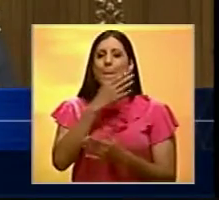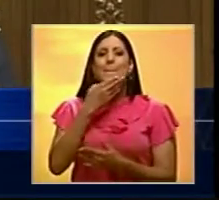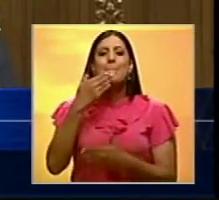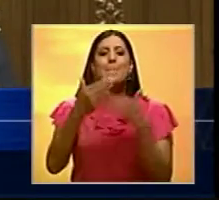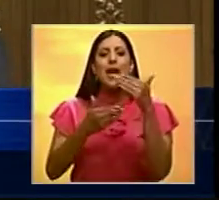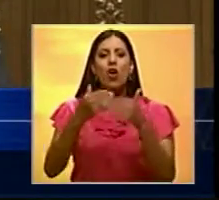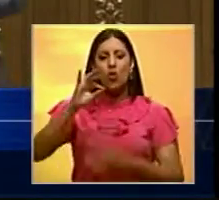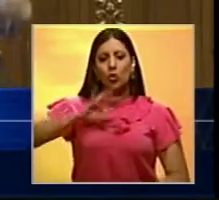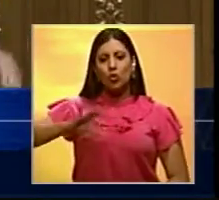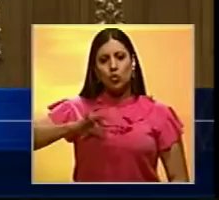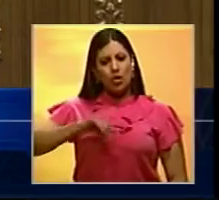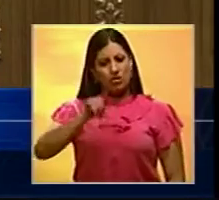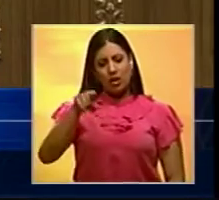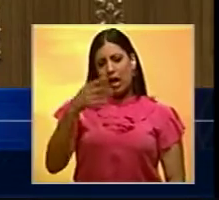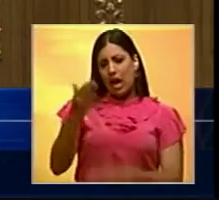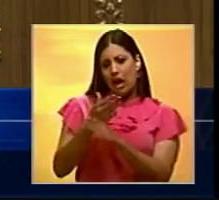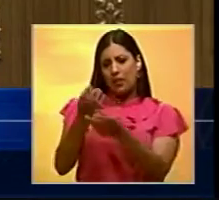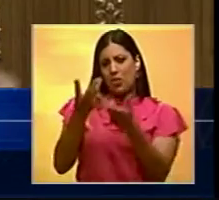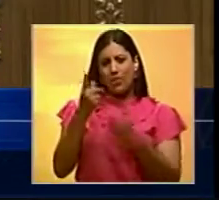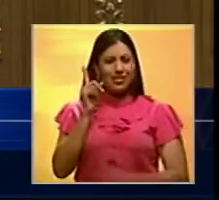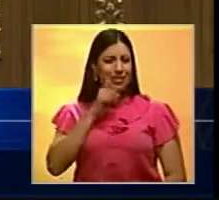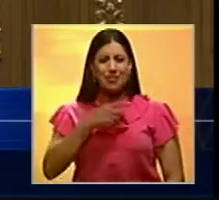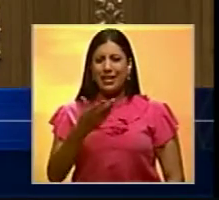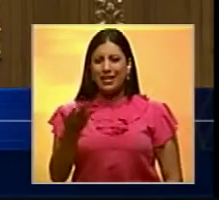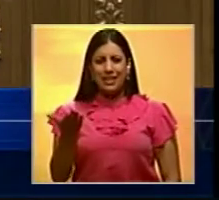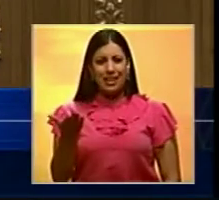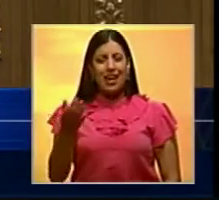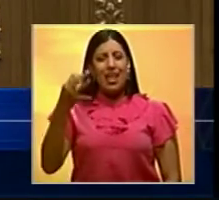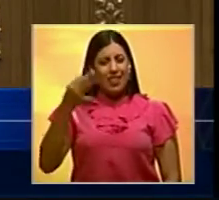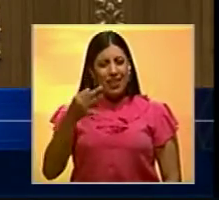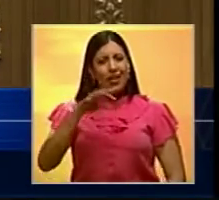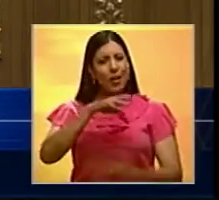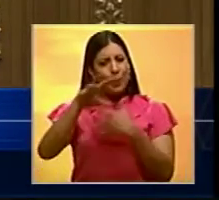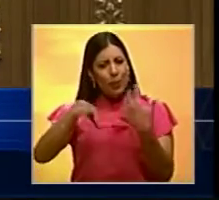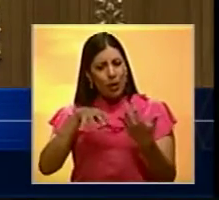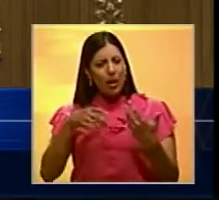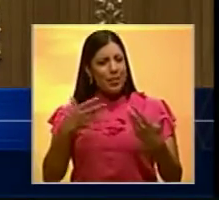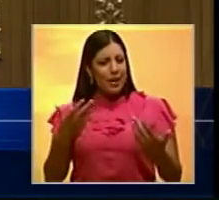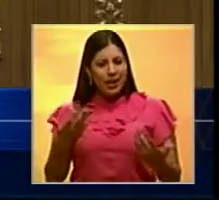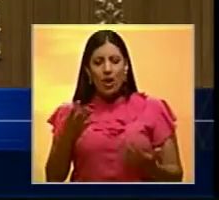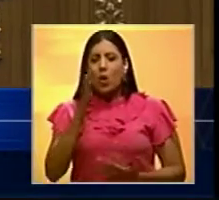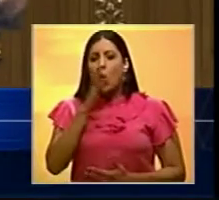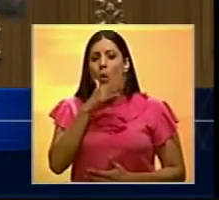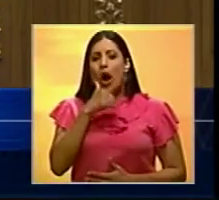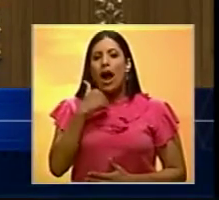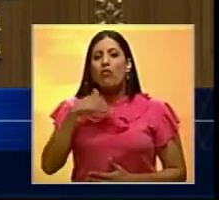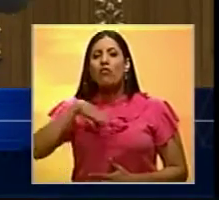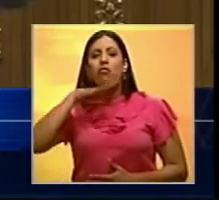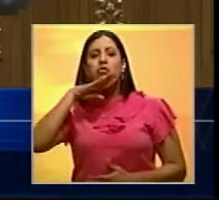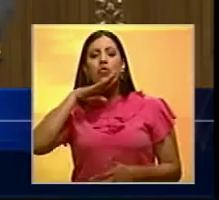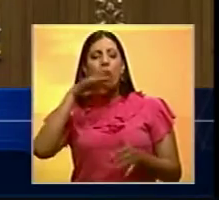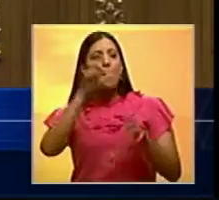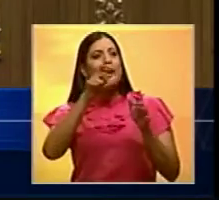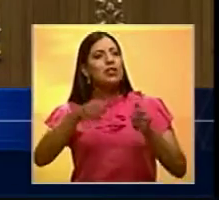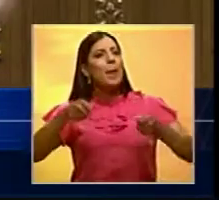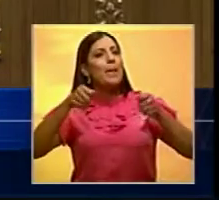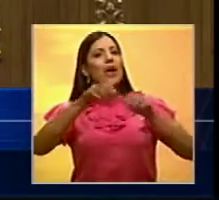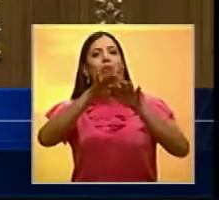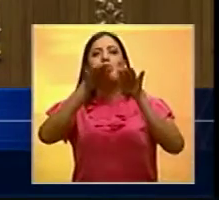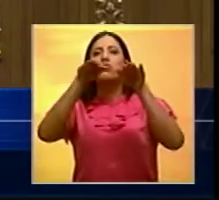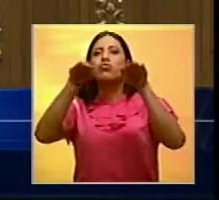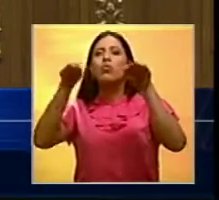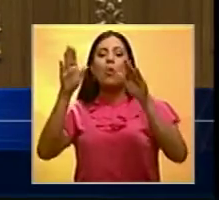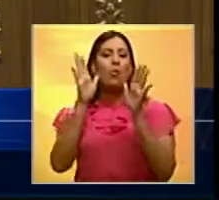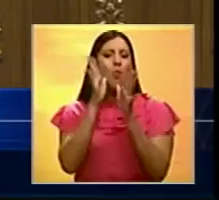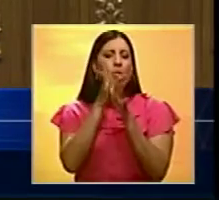mejorar los salarios como usted señala. El fondo real de ese decreto no es llenar las alacenas de los supermercados y